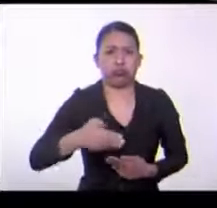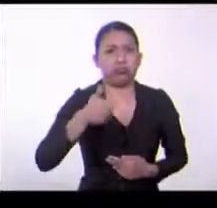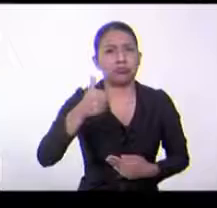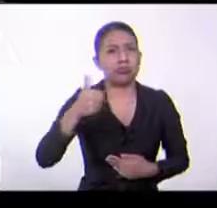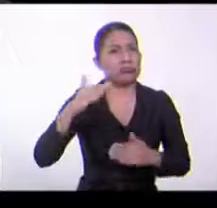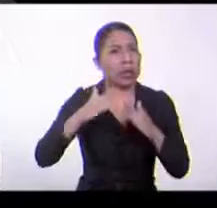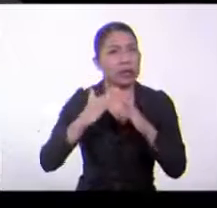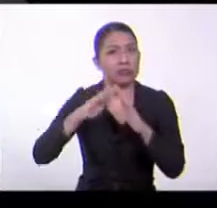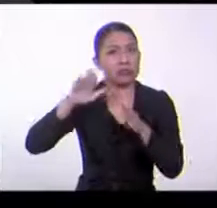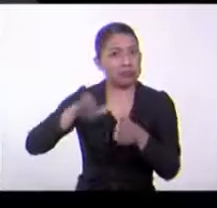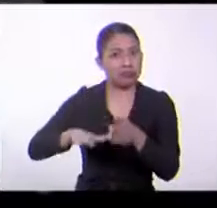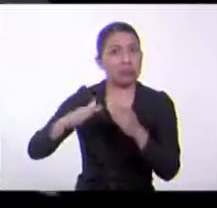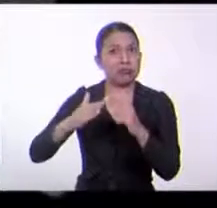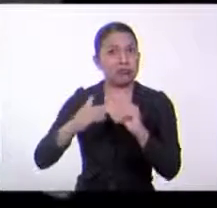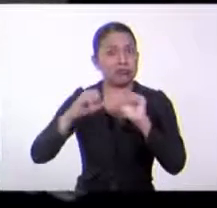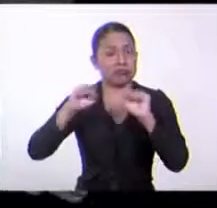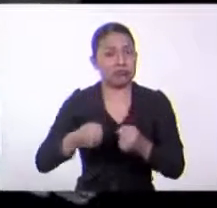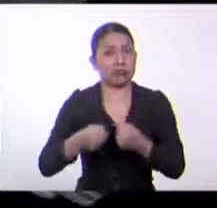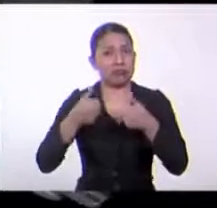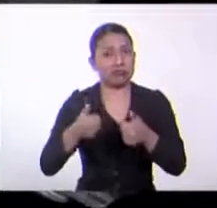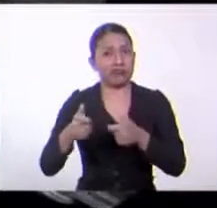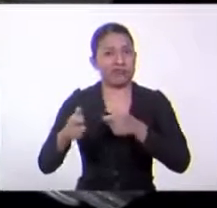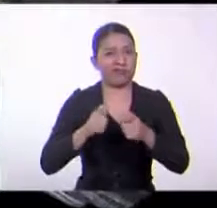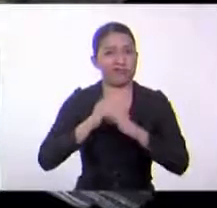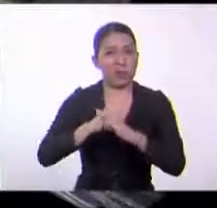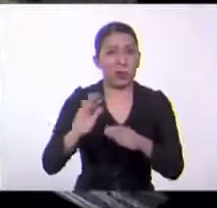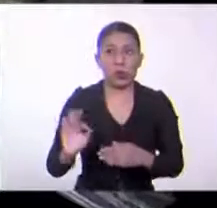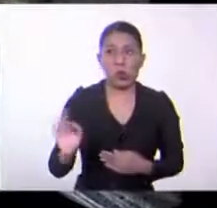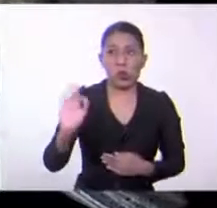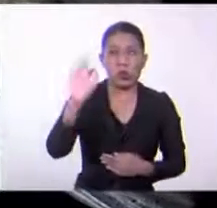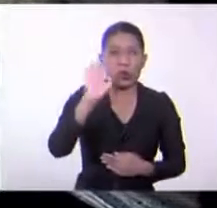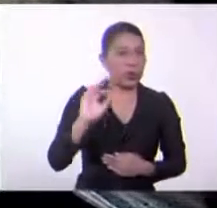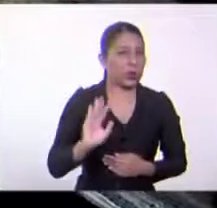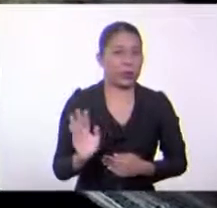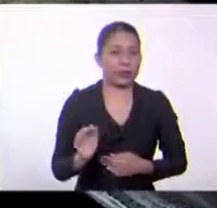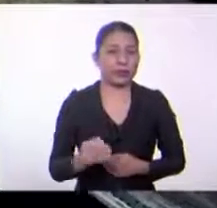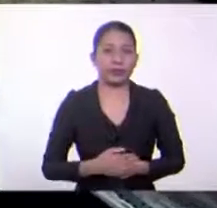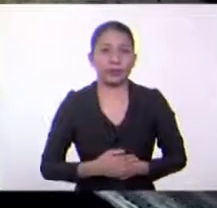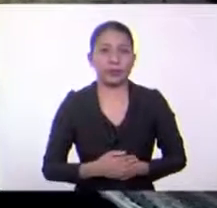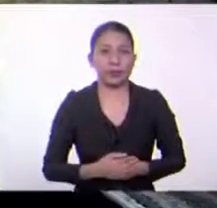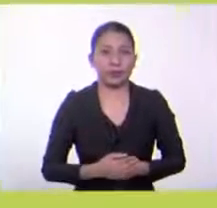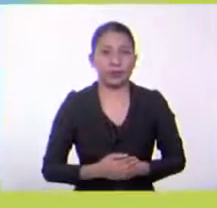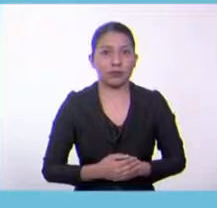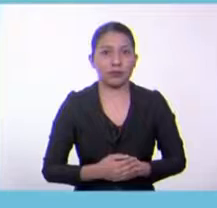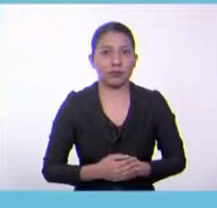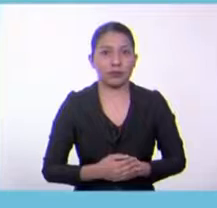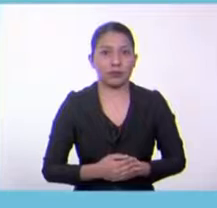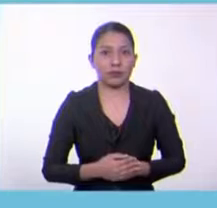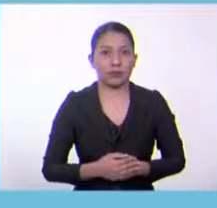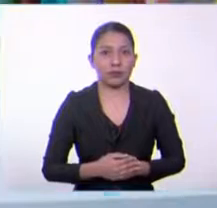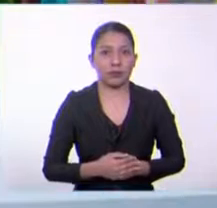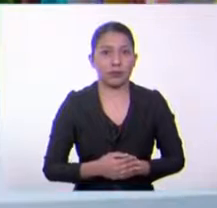mascota y muy útil para controlar la plaga de los zancudos.